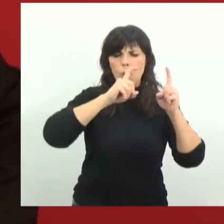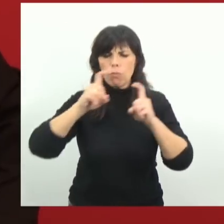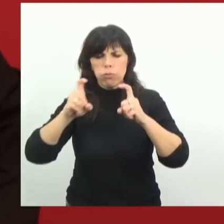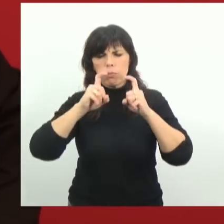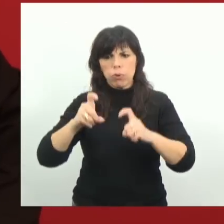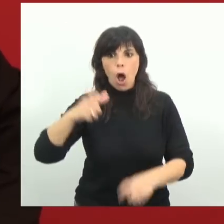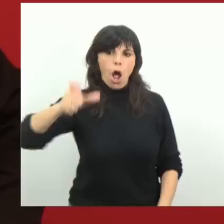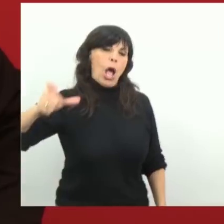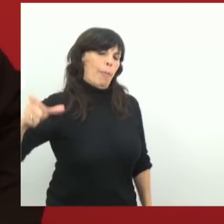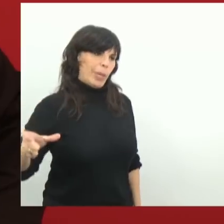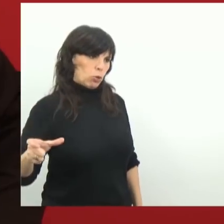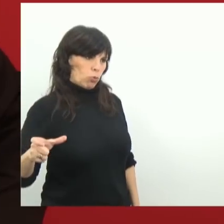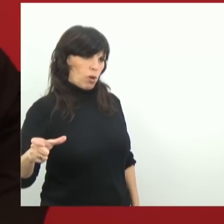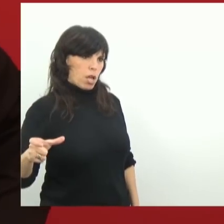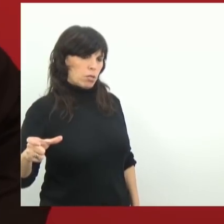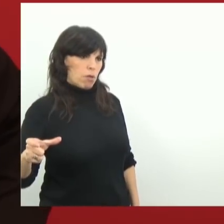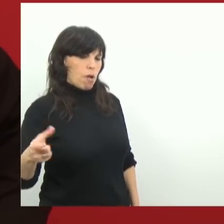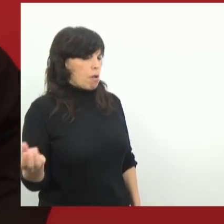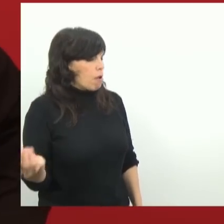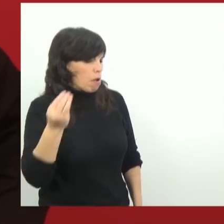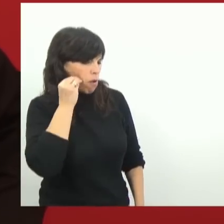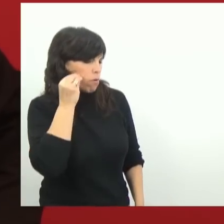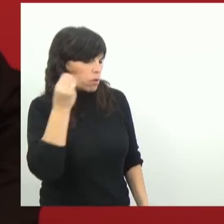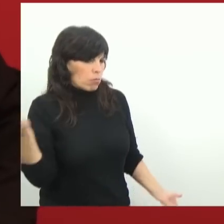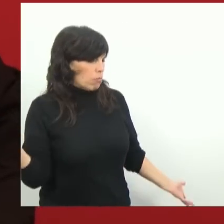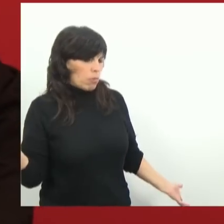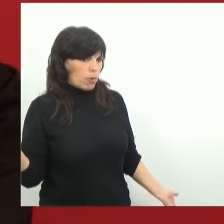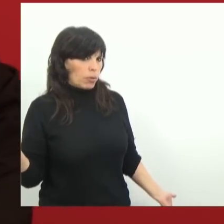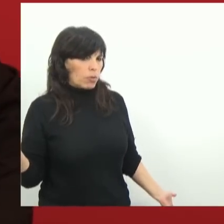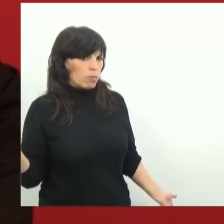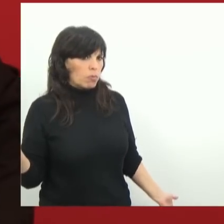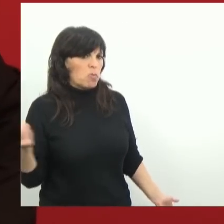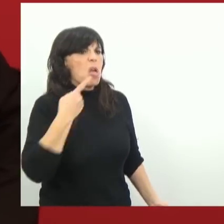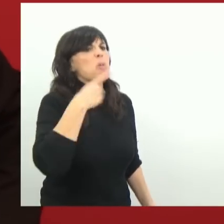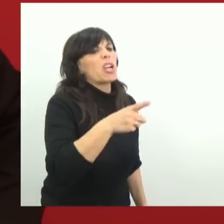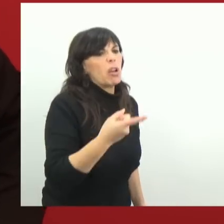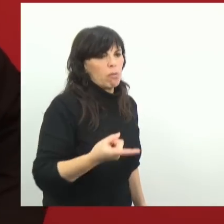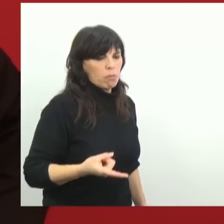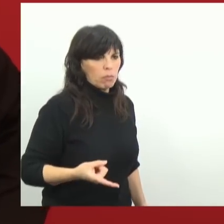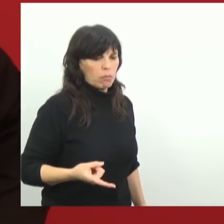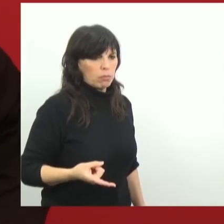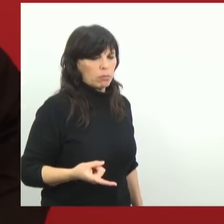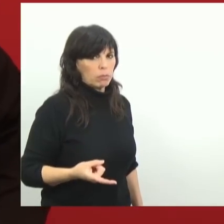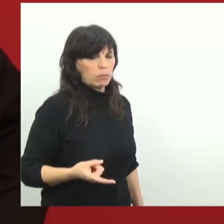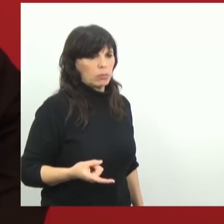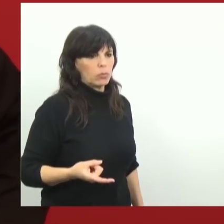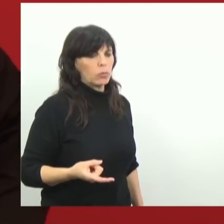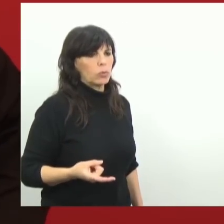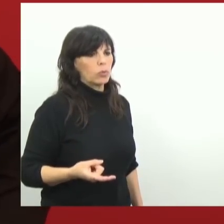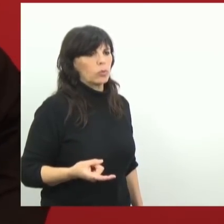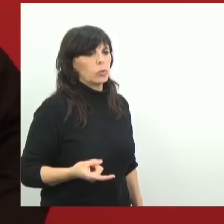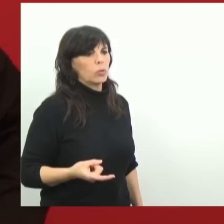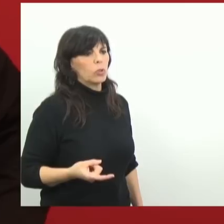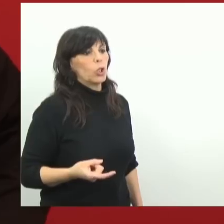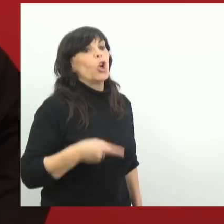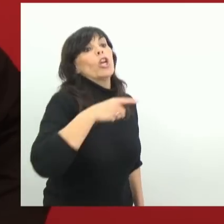algunos, estúpidamente, no hay otra explicación, dijeron que yo digo una vez